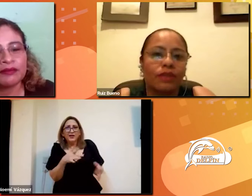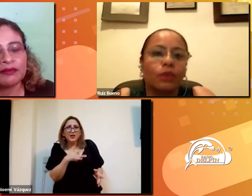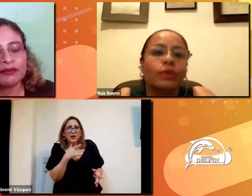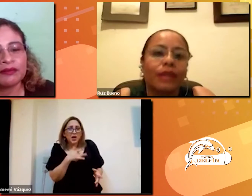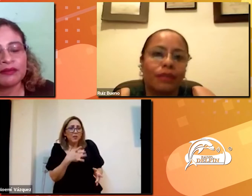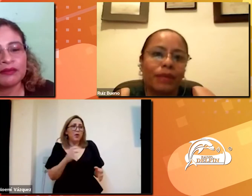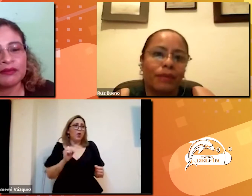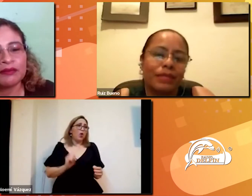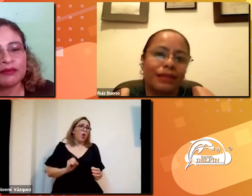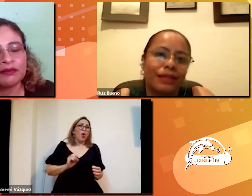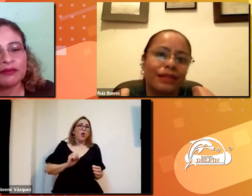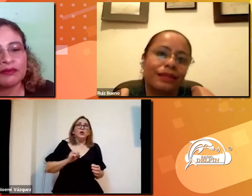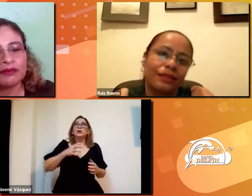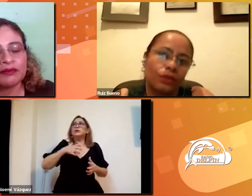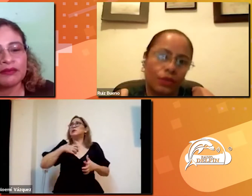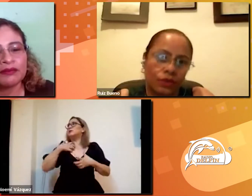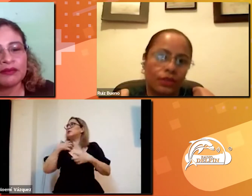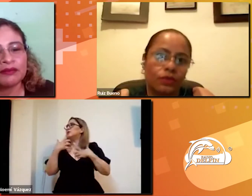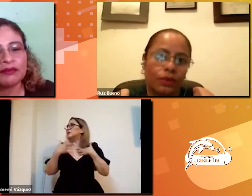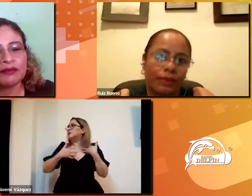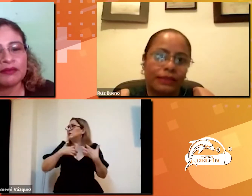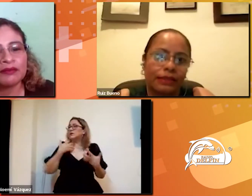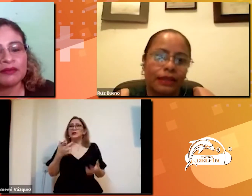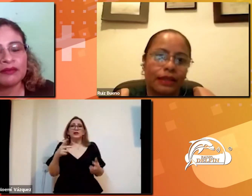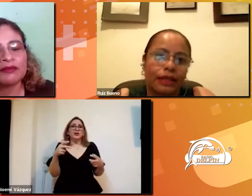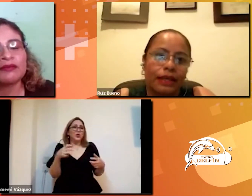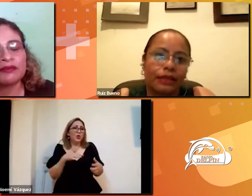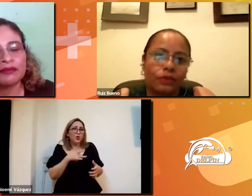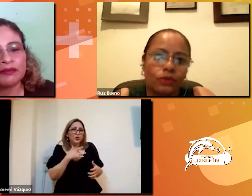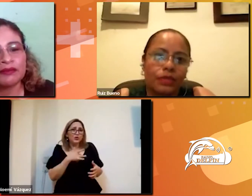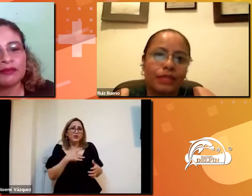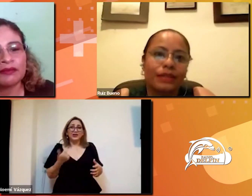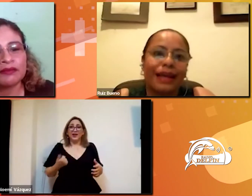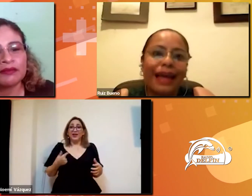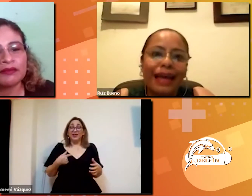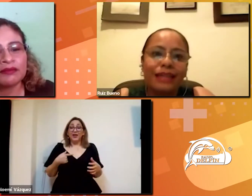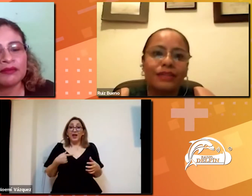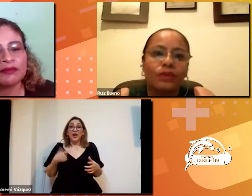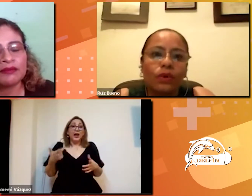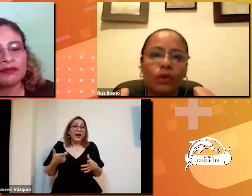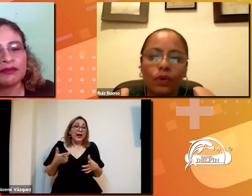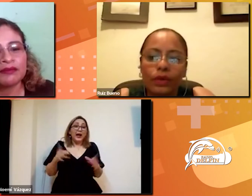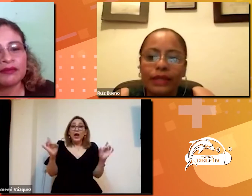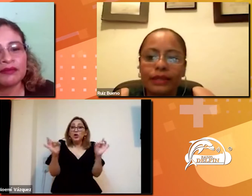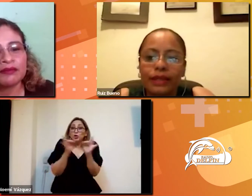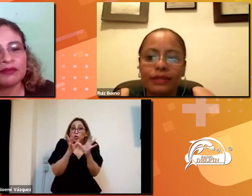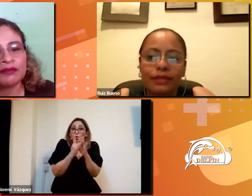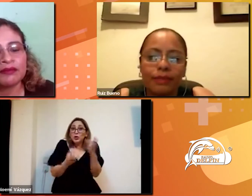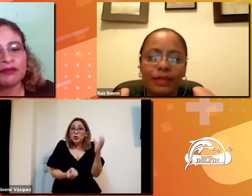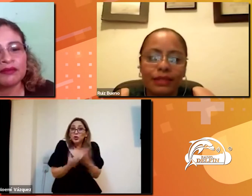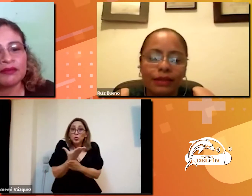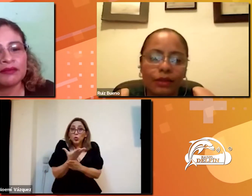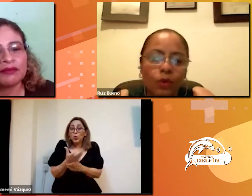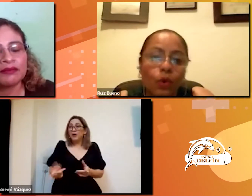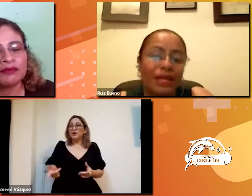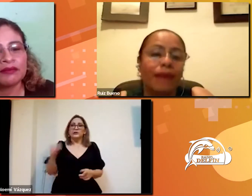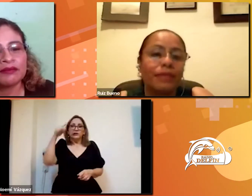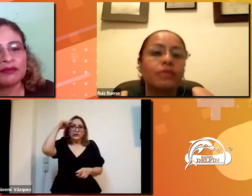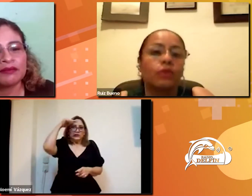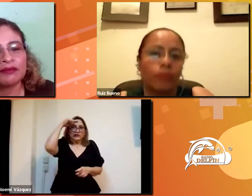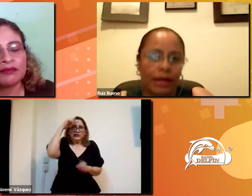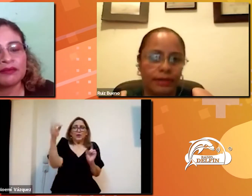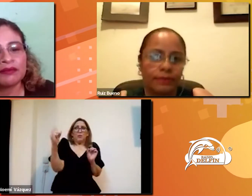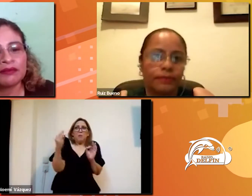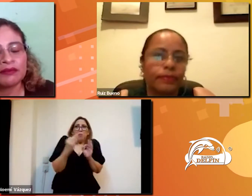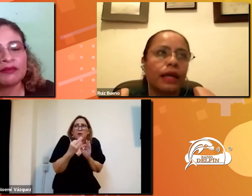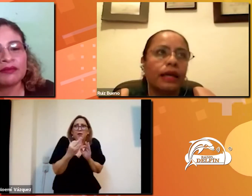mucha dificultad para presentarse ante situaciones nuevas. Entonces, esto hoy en día se está presentando o se ha